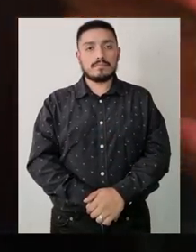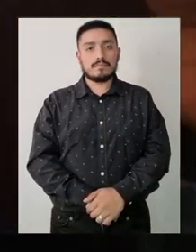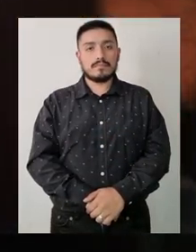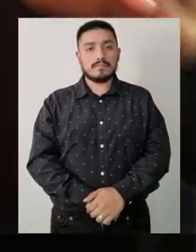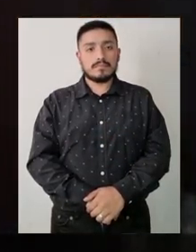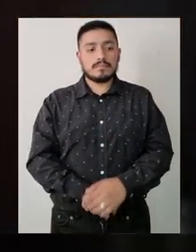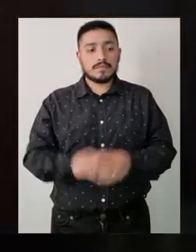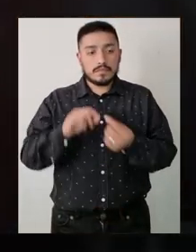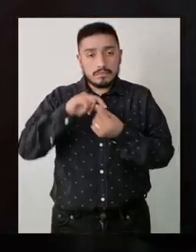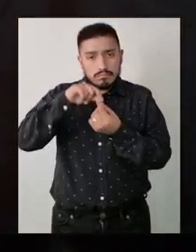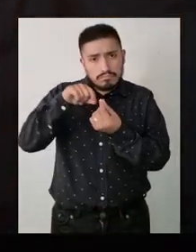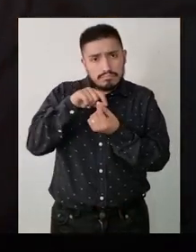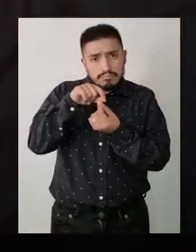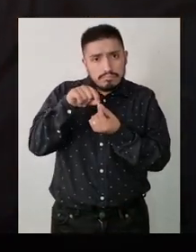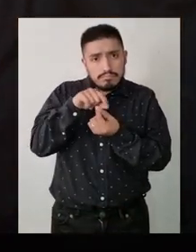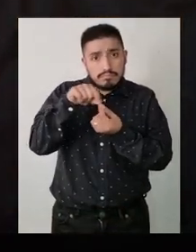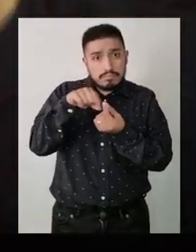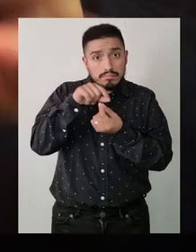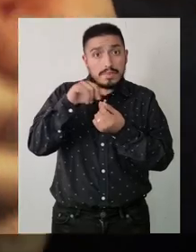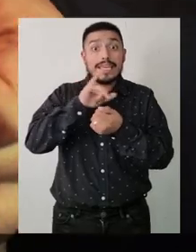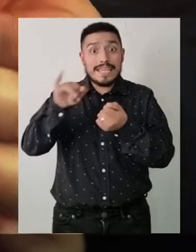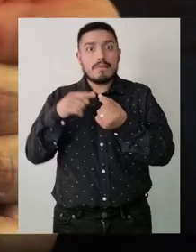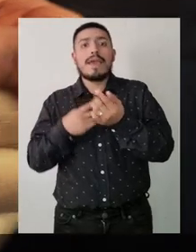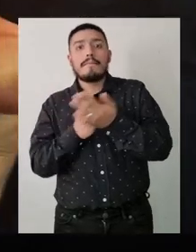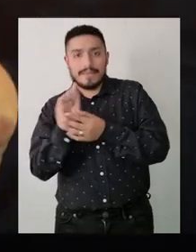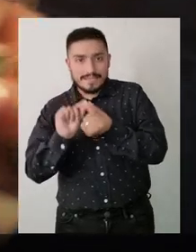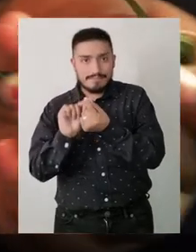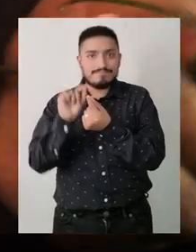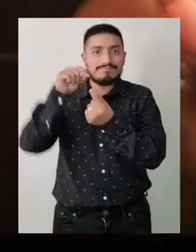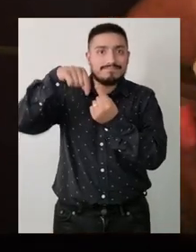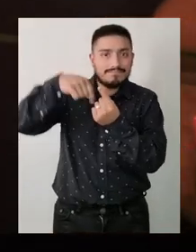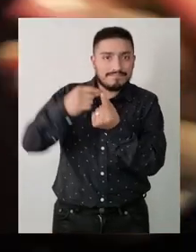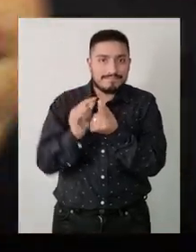Está ahí. Y de ahí se va metiendo el rayito.